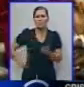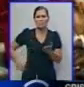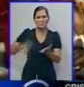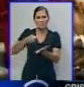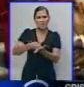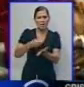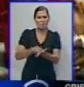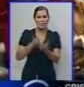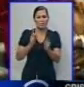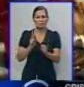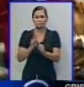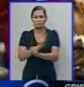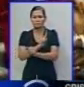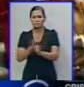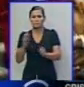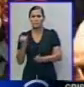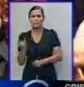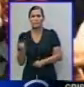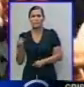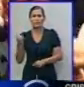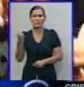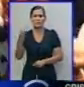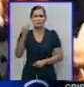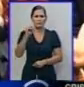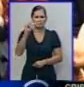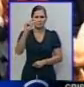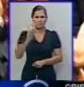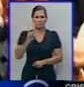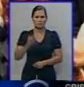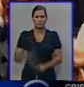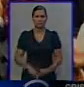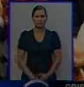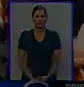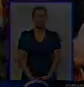y la mantención de los índices inflacionarios.